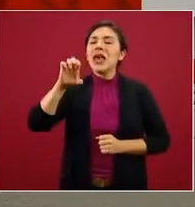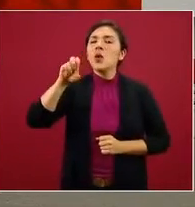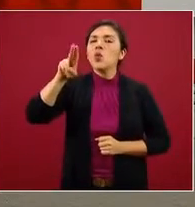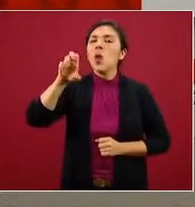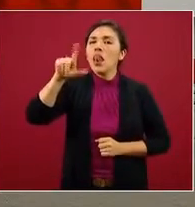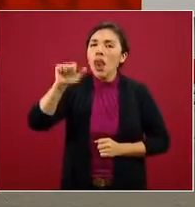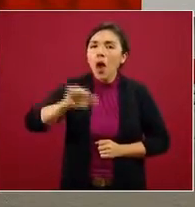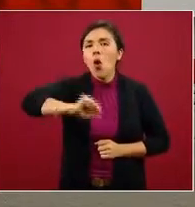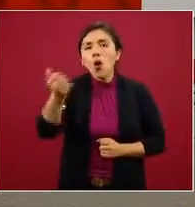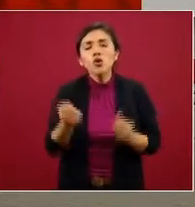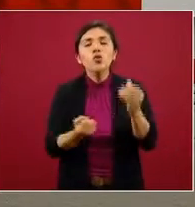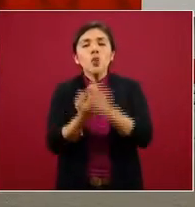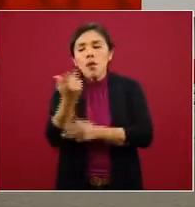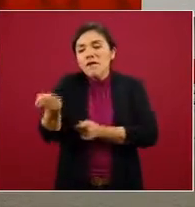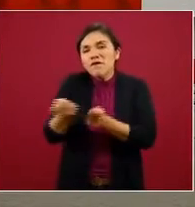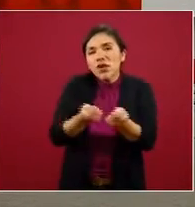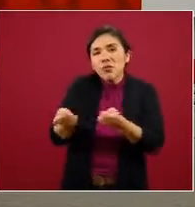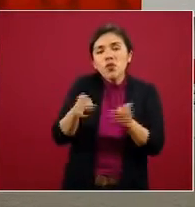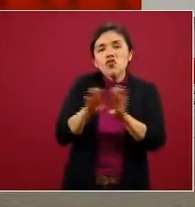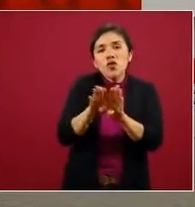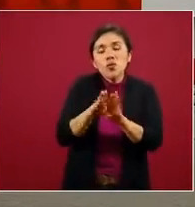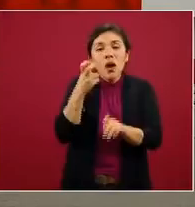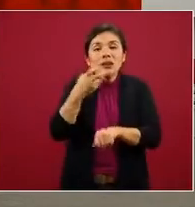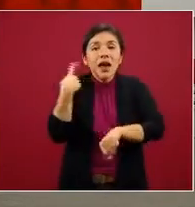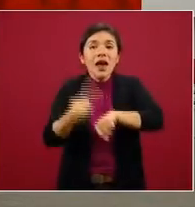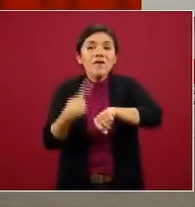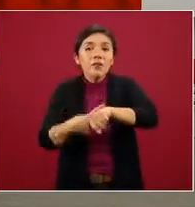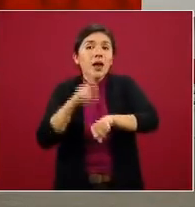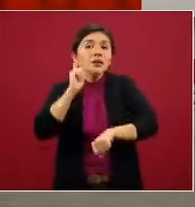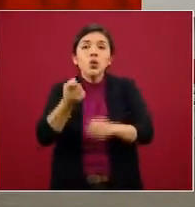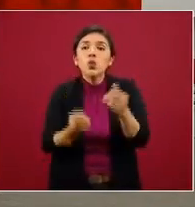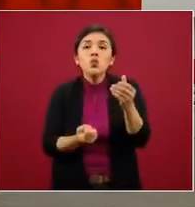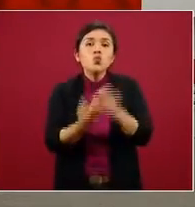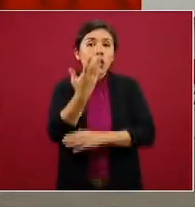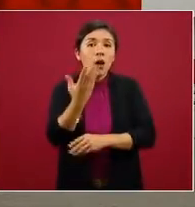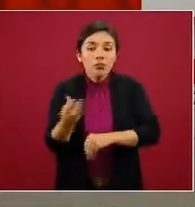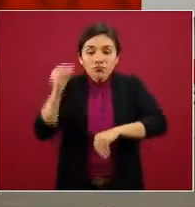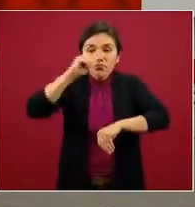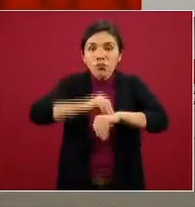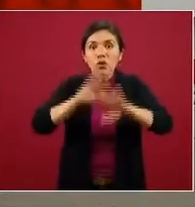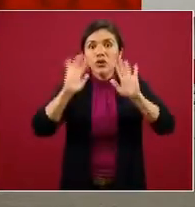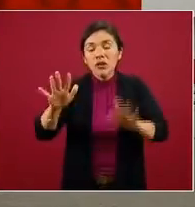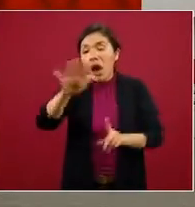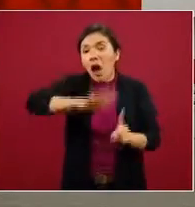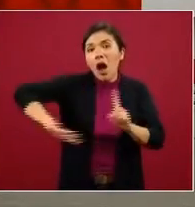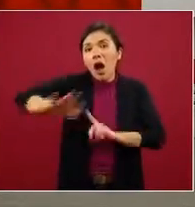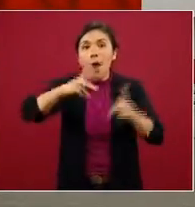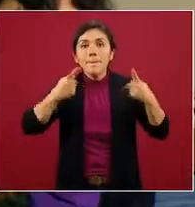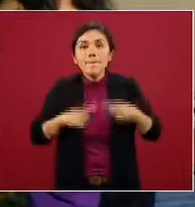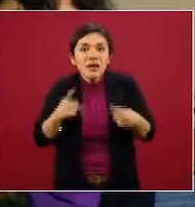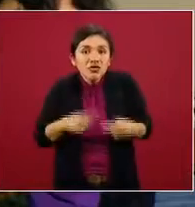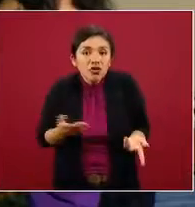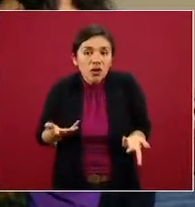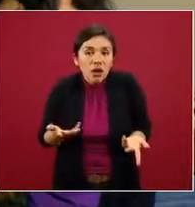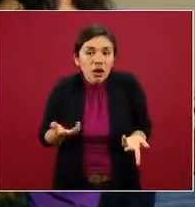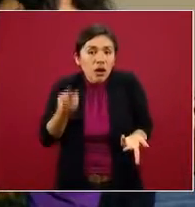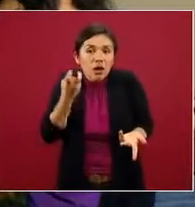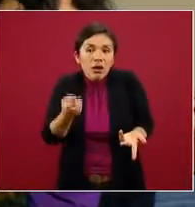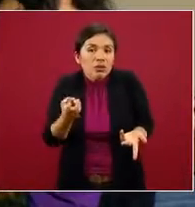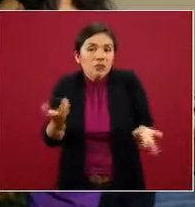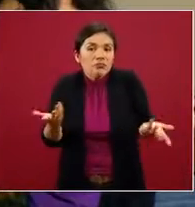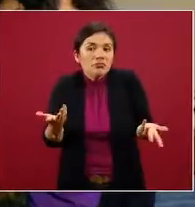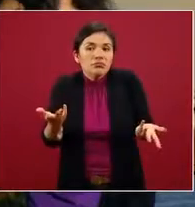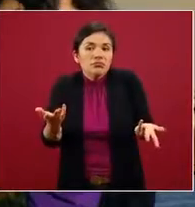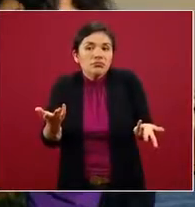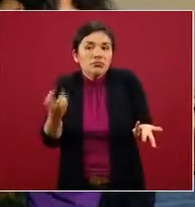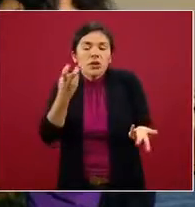nuevos datos, otra forma de manejar la enfermedad. Es una enfermedad nueva que se instala entre la población. Es correcto. Y que